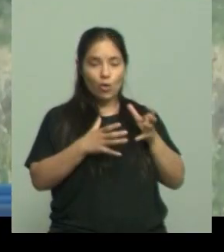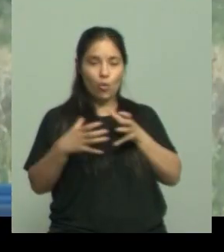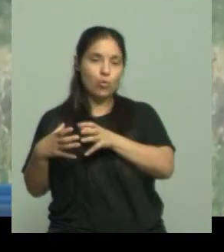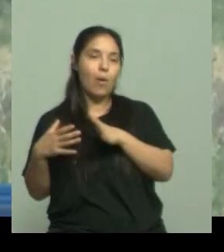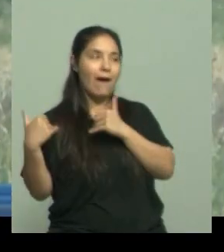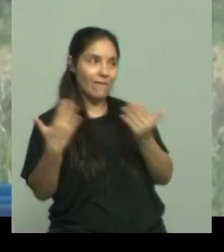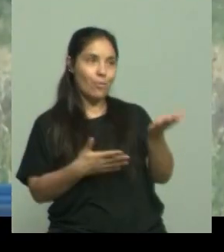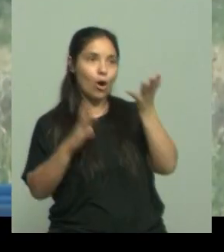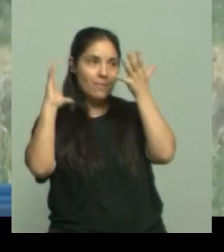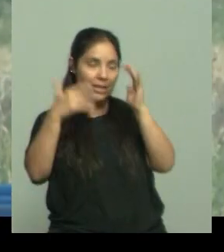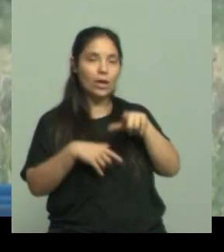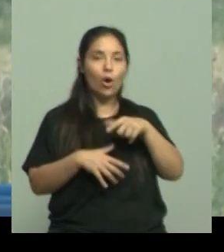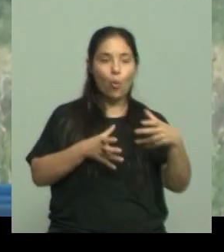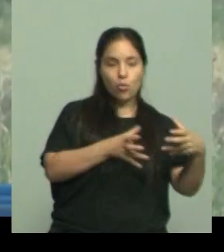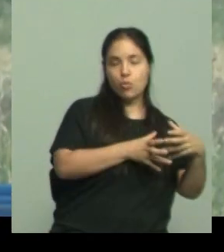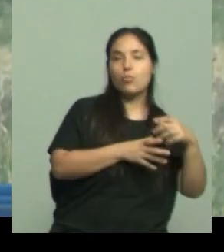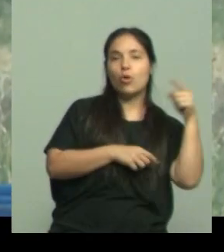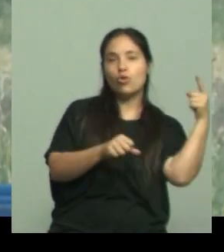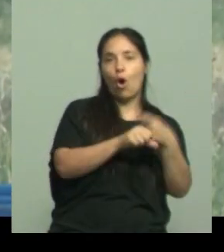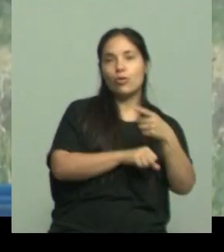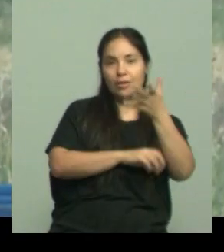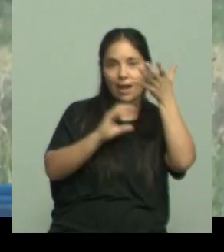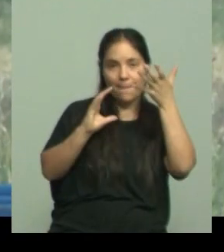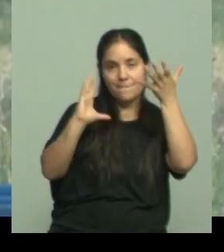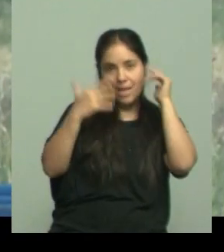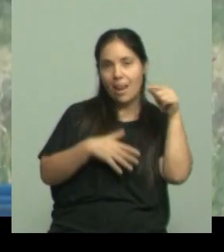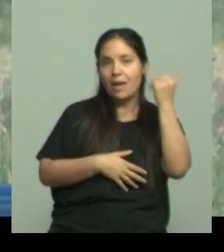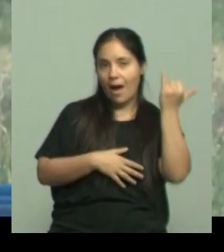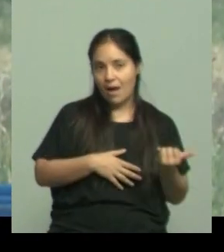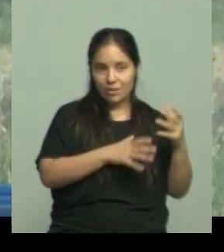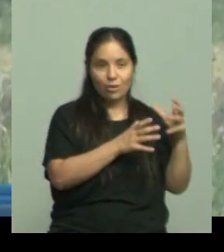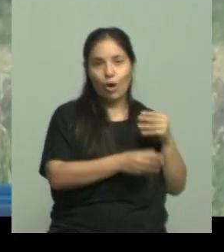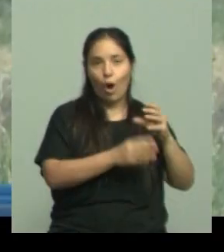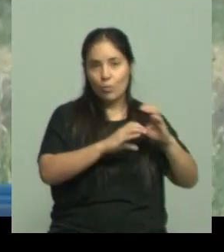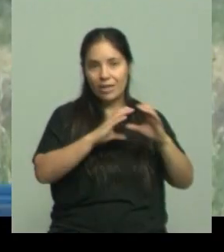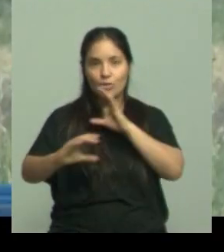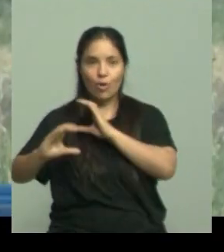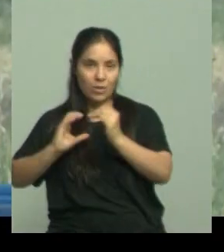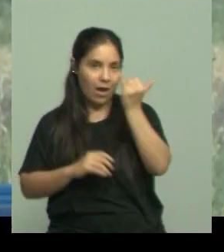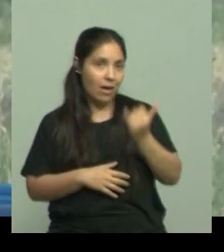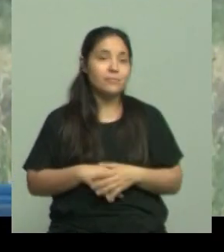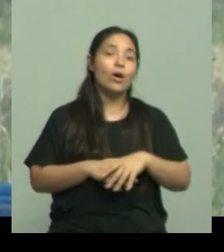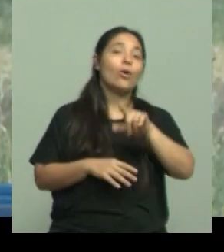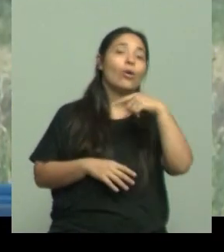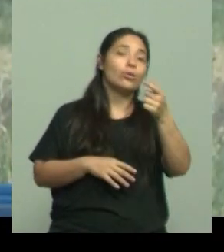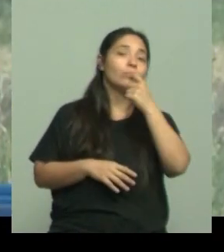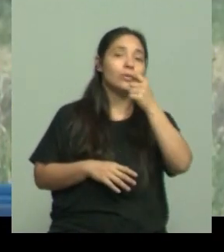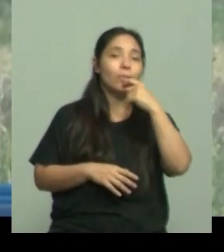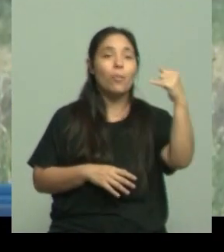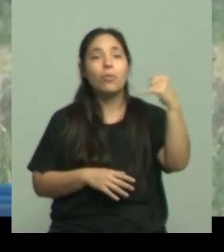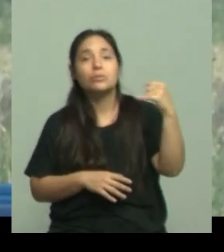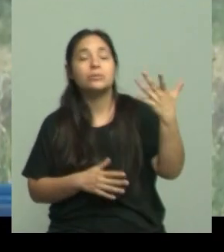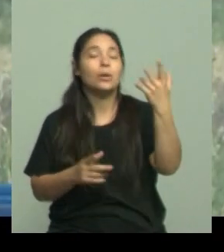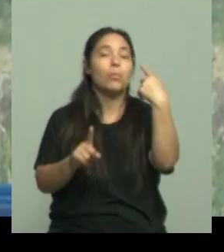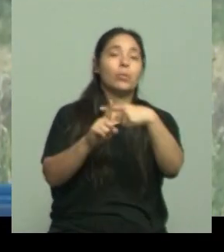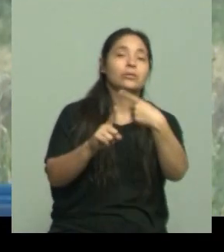repudian a Milei y están los que están más favorables, porque está muy marcado esas posiciones. Sí. Y después hay otros que buscan lo que puede ser positivo o lo que puede